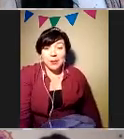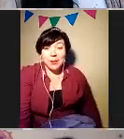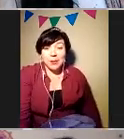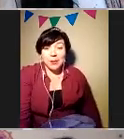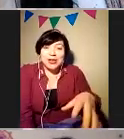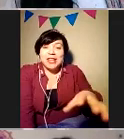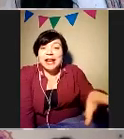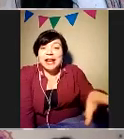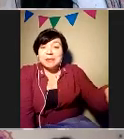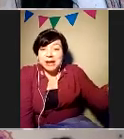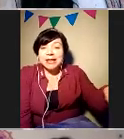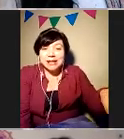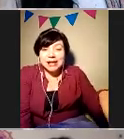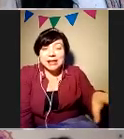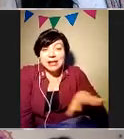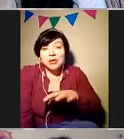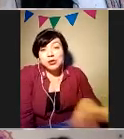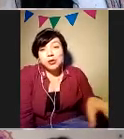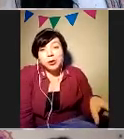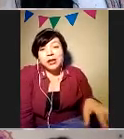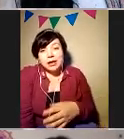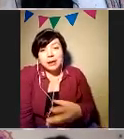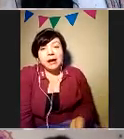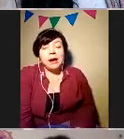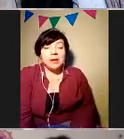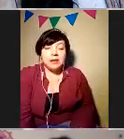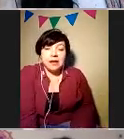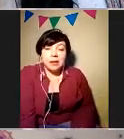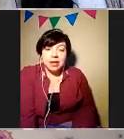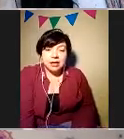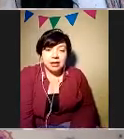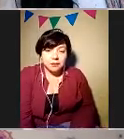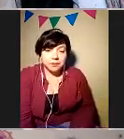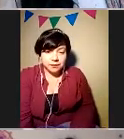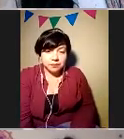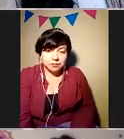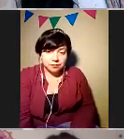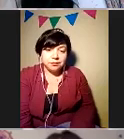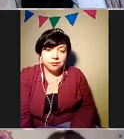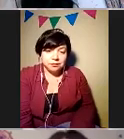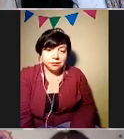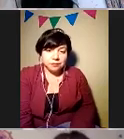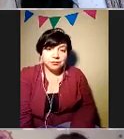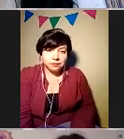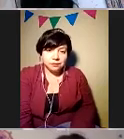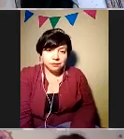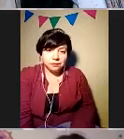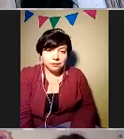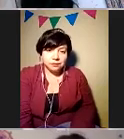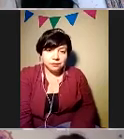Claro. Muchas veces se nos lleva además a este consumo que es más a partir de la apariencia. Claro, como que siempre recuerdan